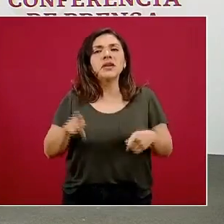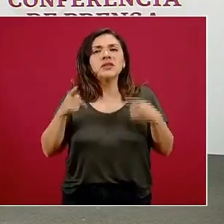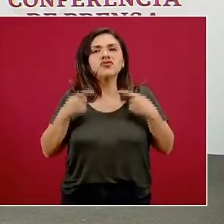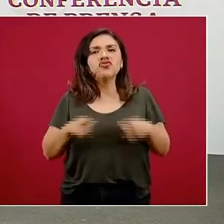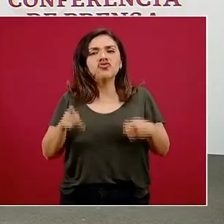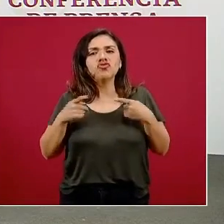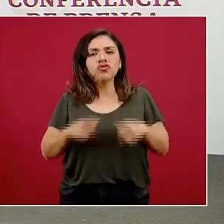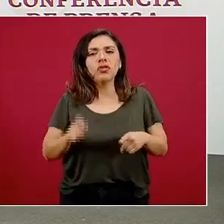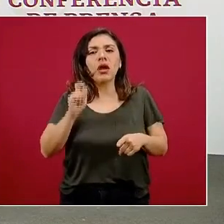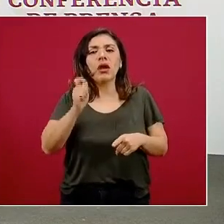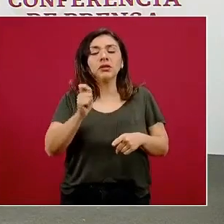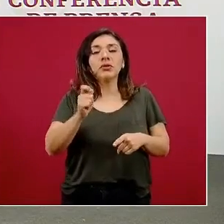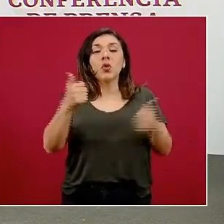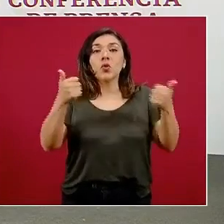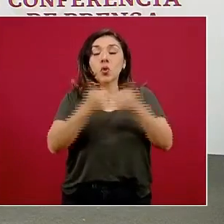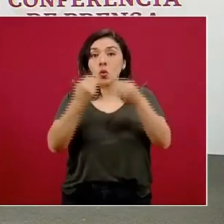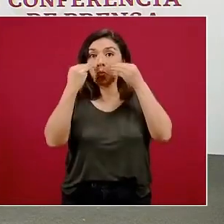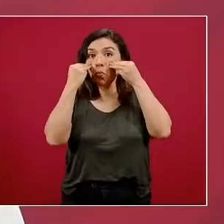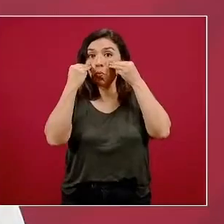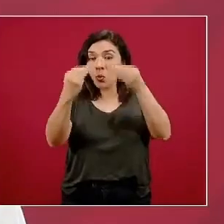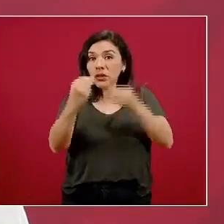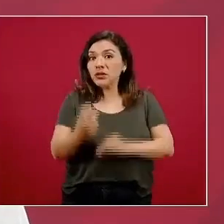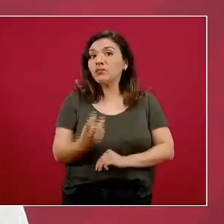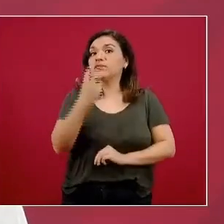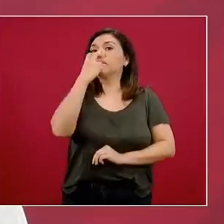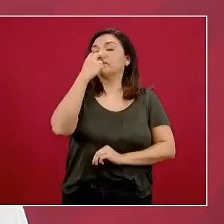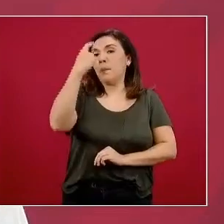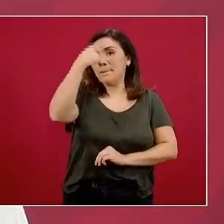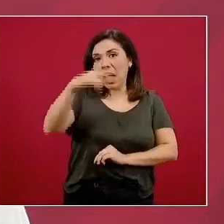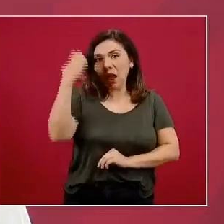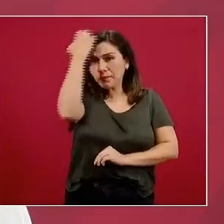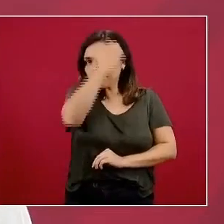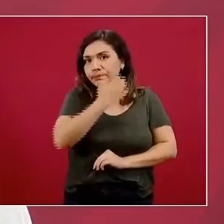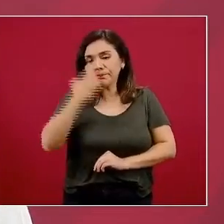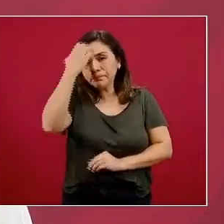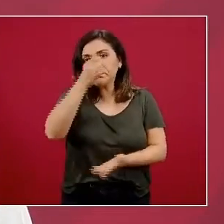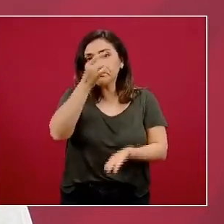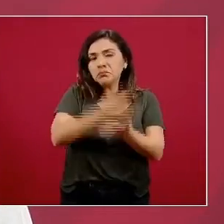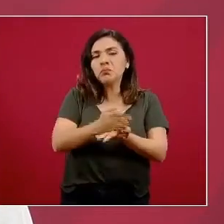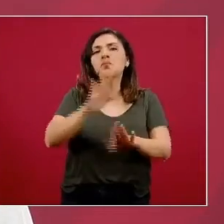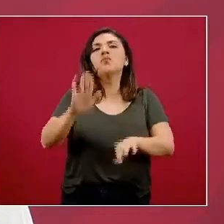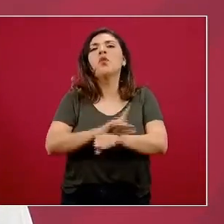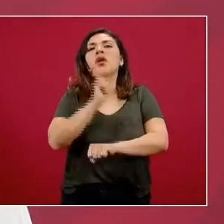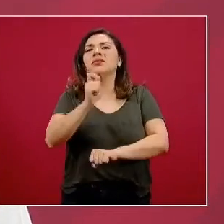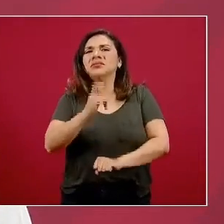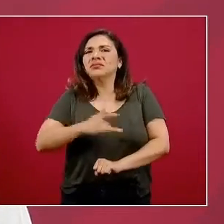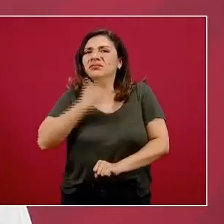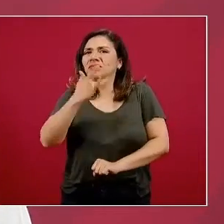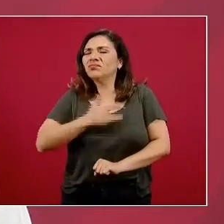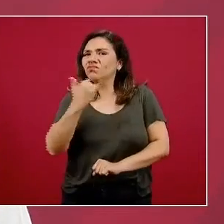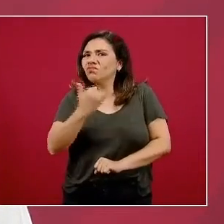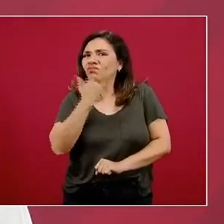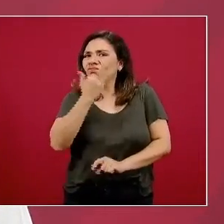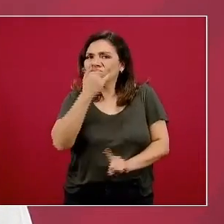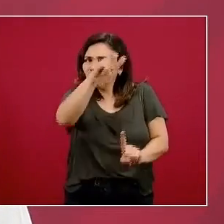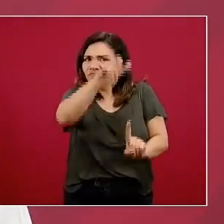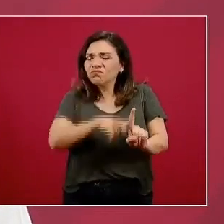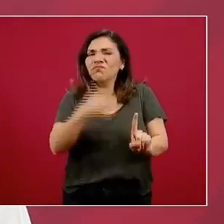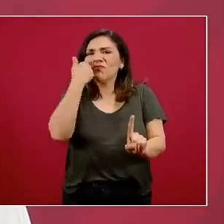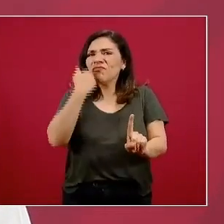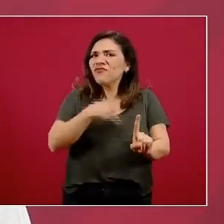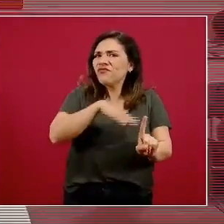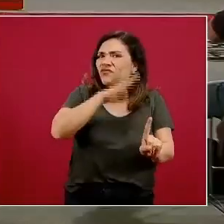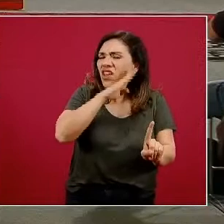personas a quienes se les toma una muestra para diagnóstico, dado que tienen los síntomas de COVID,